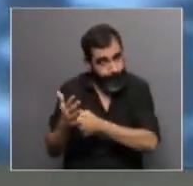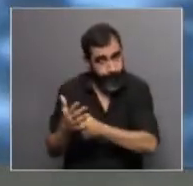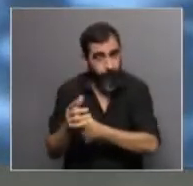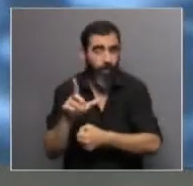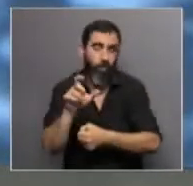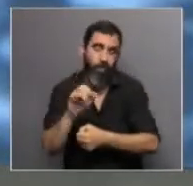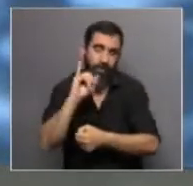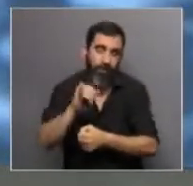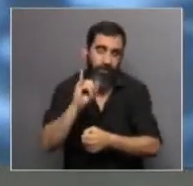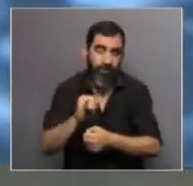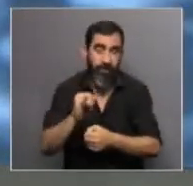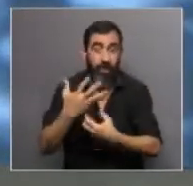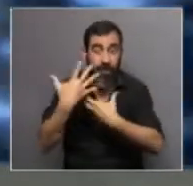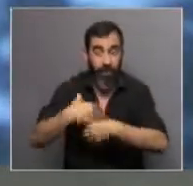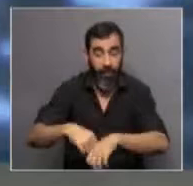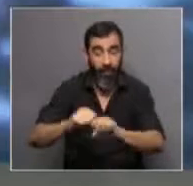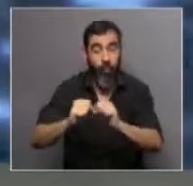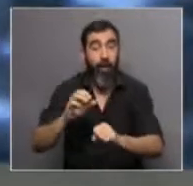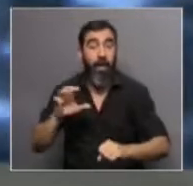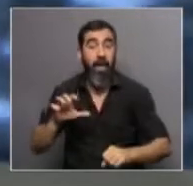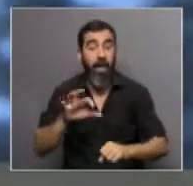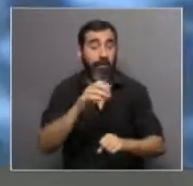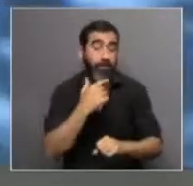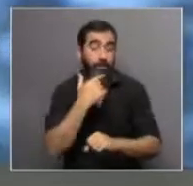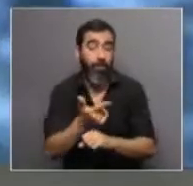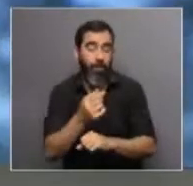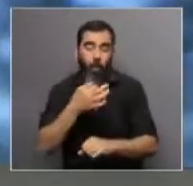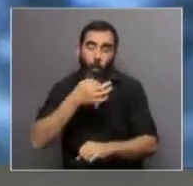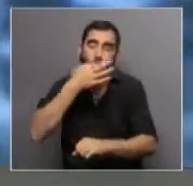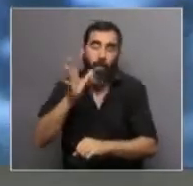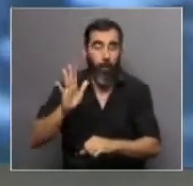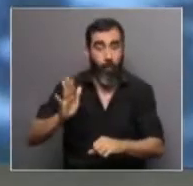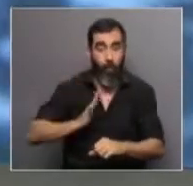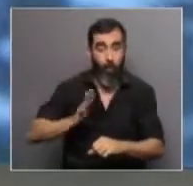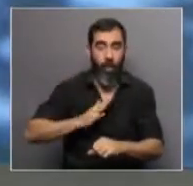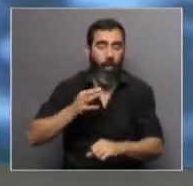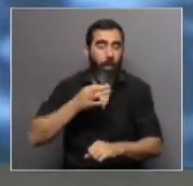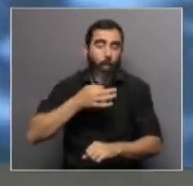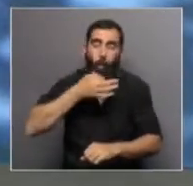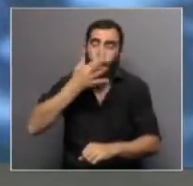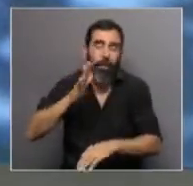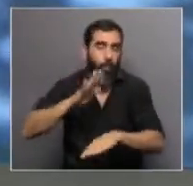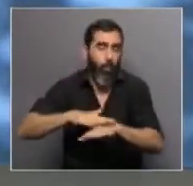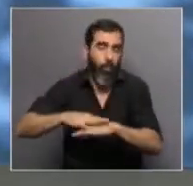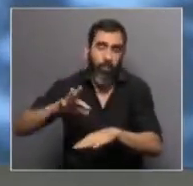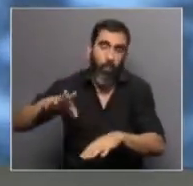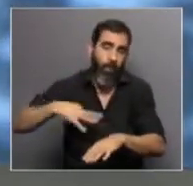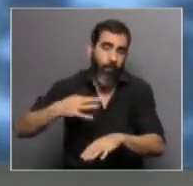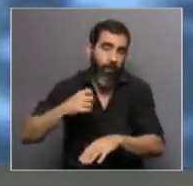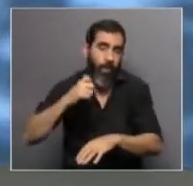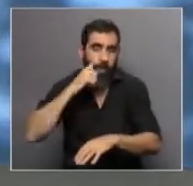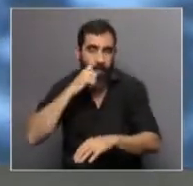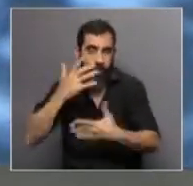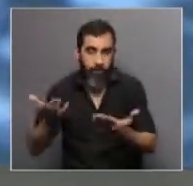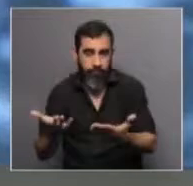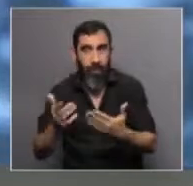que el diagnóstico de un cáncer de mama en cualquier mujer, a cualquier altura de la vida, y